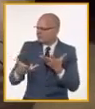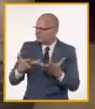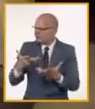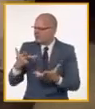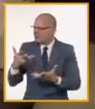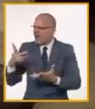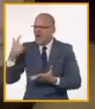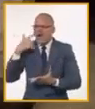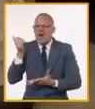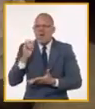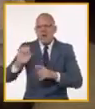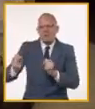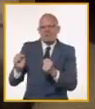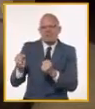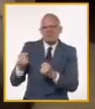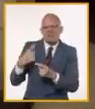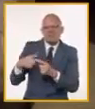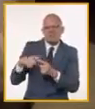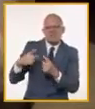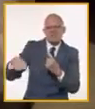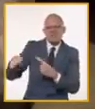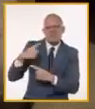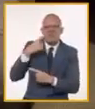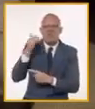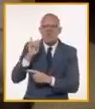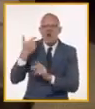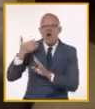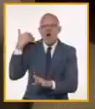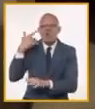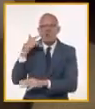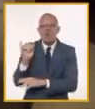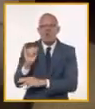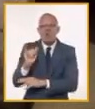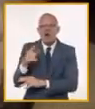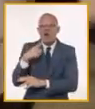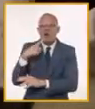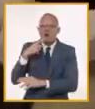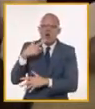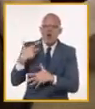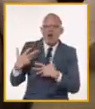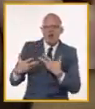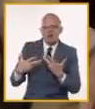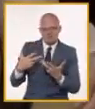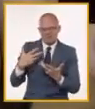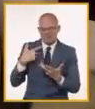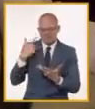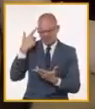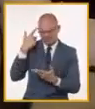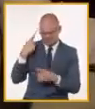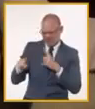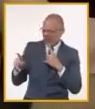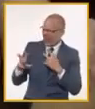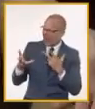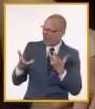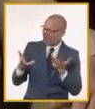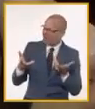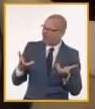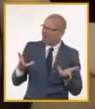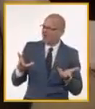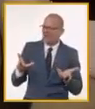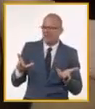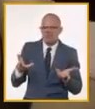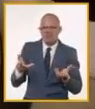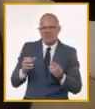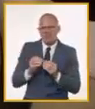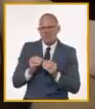todavía, apelando a leyes para decomisar tal cosa. Esto es una revolución. Yo decía, esto lo resolvíamos